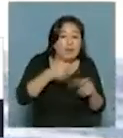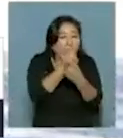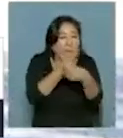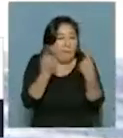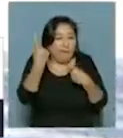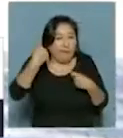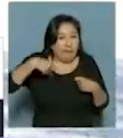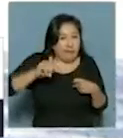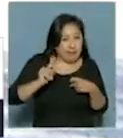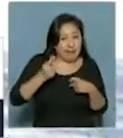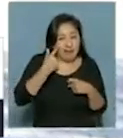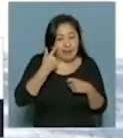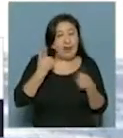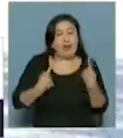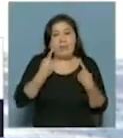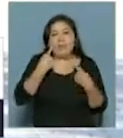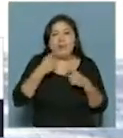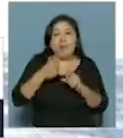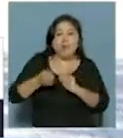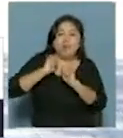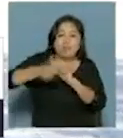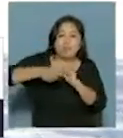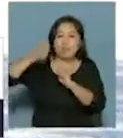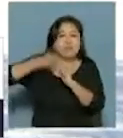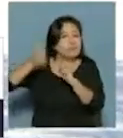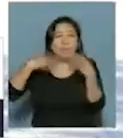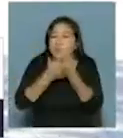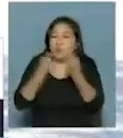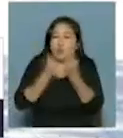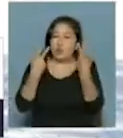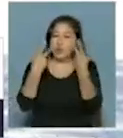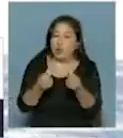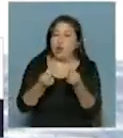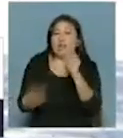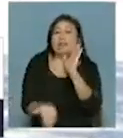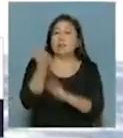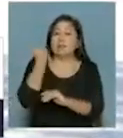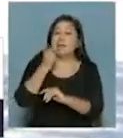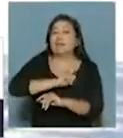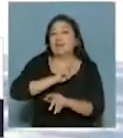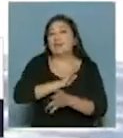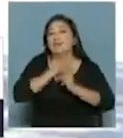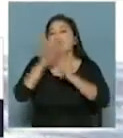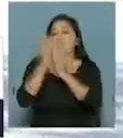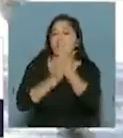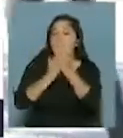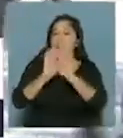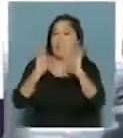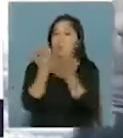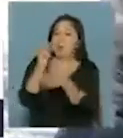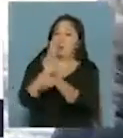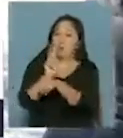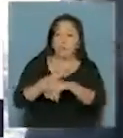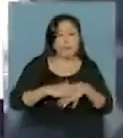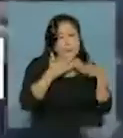se vea que hay una depredación de los ríos, vamos a proceder al secuestro y dar participación al Ministerio de Ambiente. comisario,